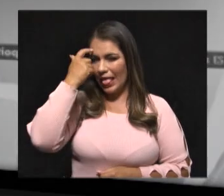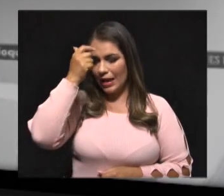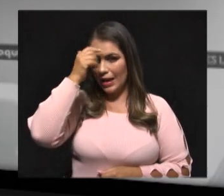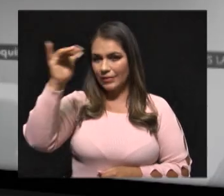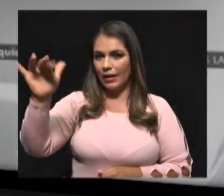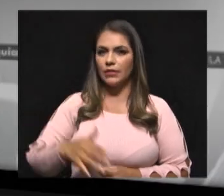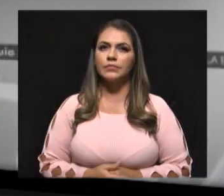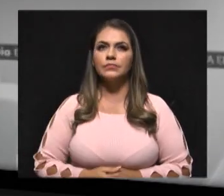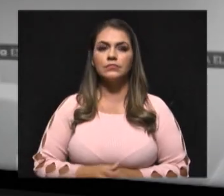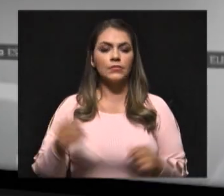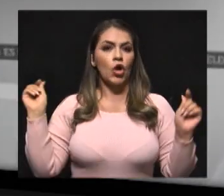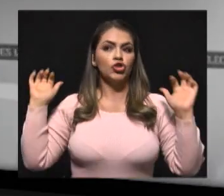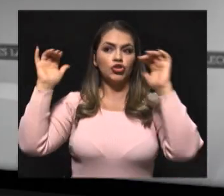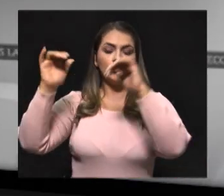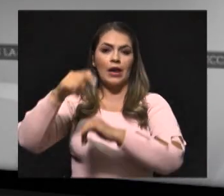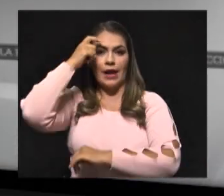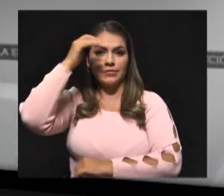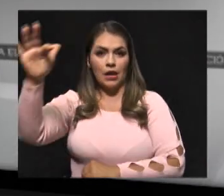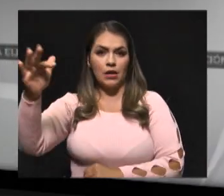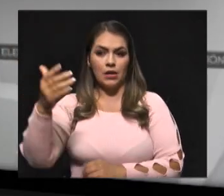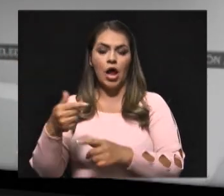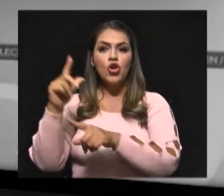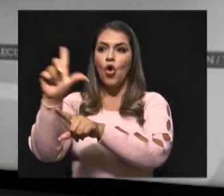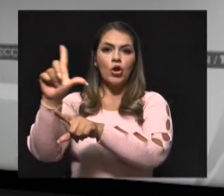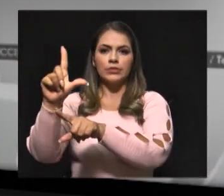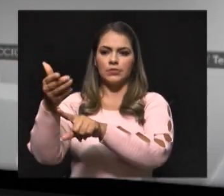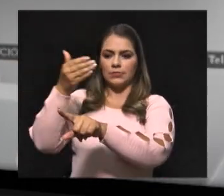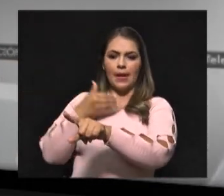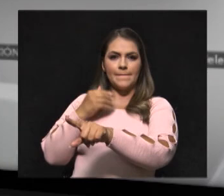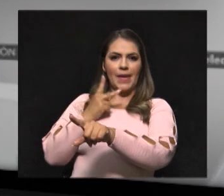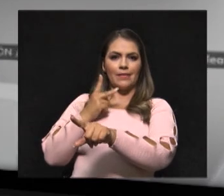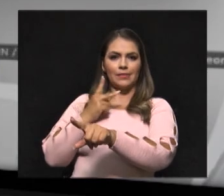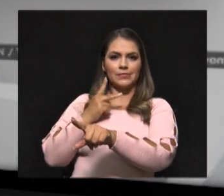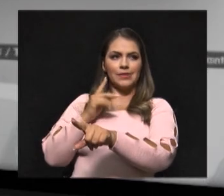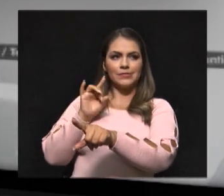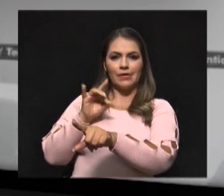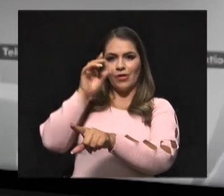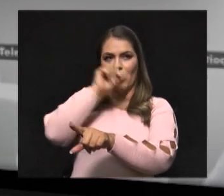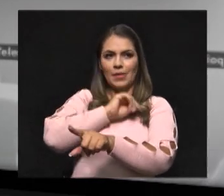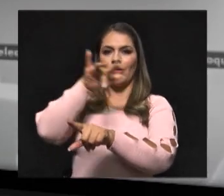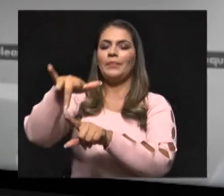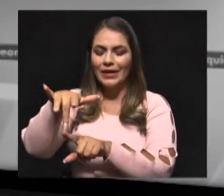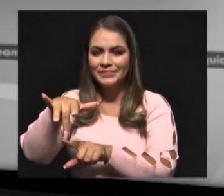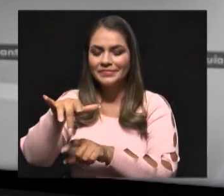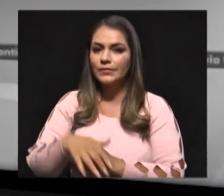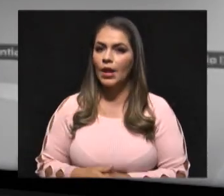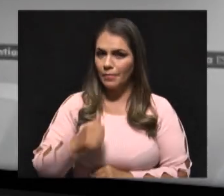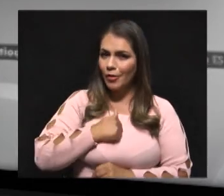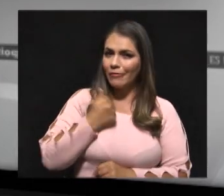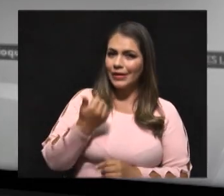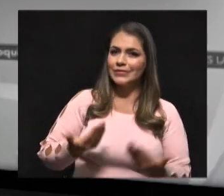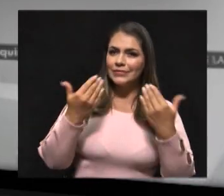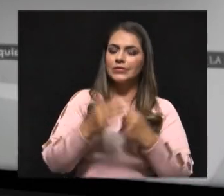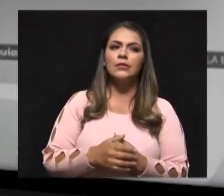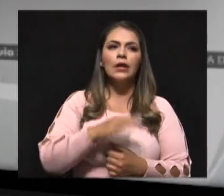si no tiene un corazón cartagena el lunes se va desde el viernes y aprovecha el fin de semana no llega el lunes está bien las cifras que